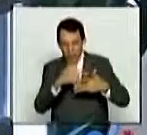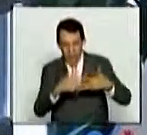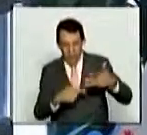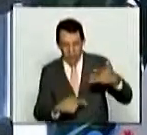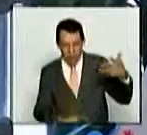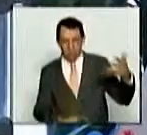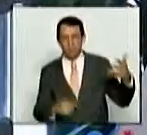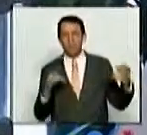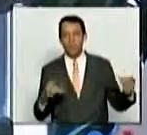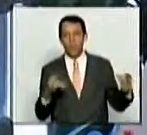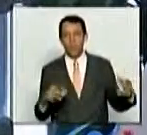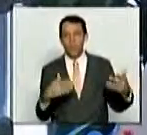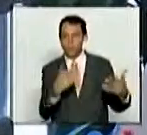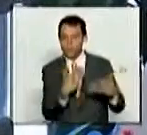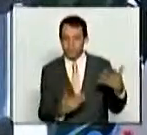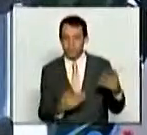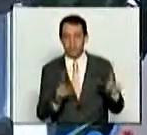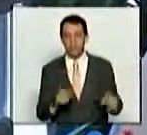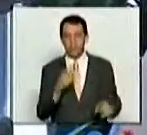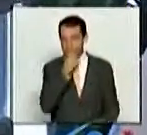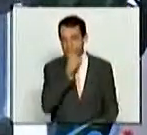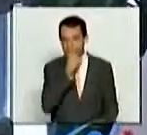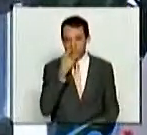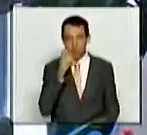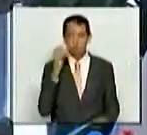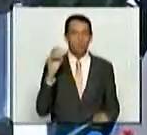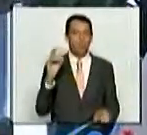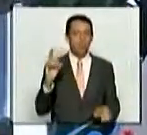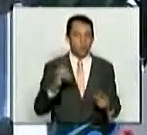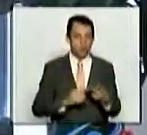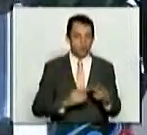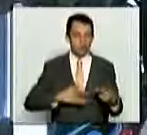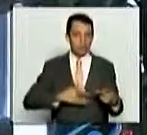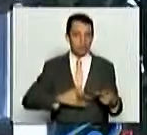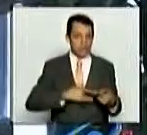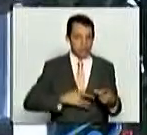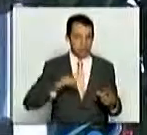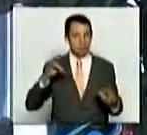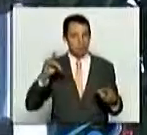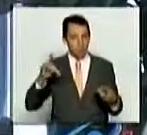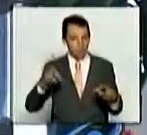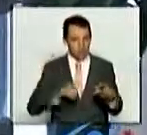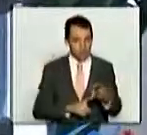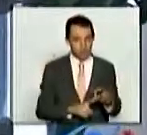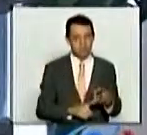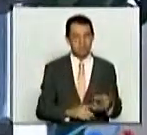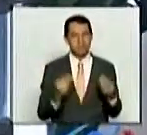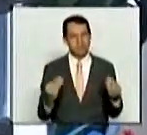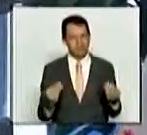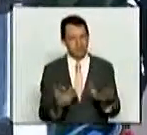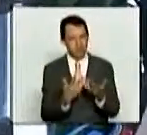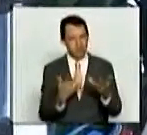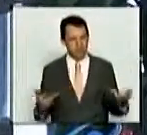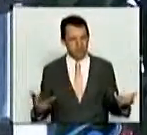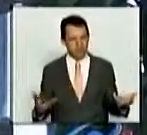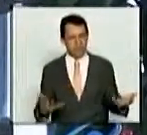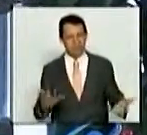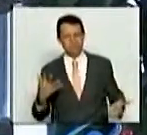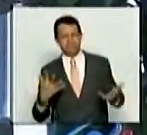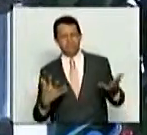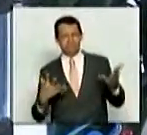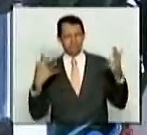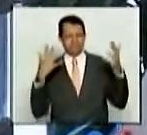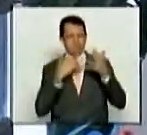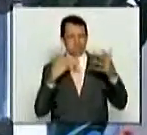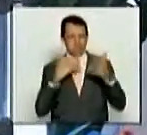pero también dolores odontológicos, dolores gastrointestinales y tantos procesos que se presentan